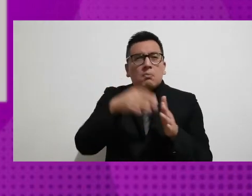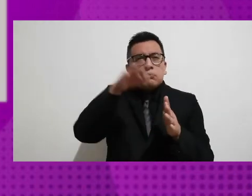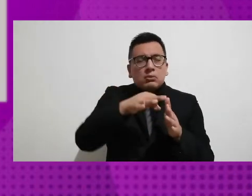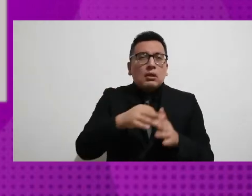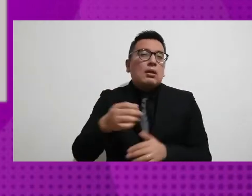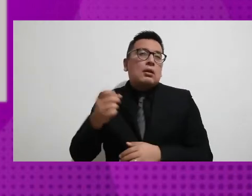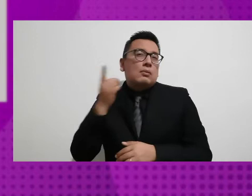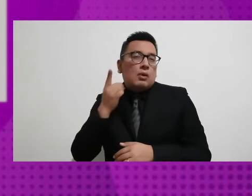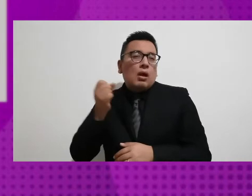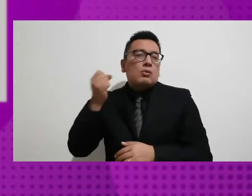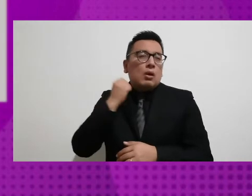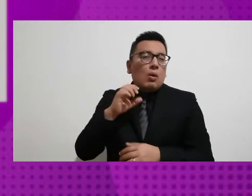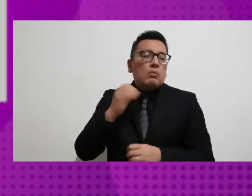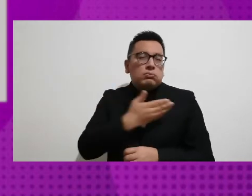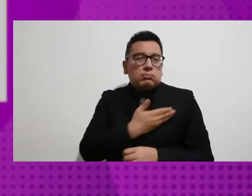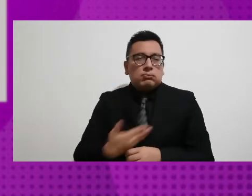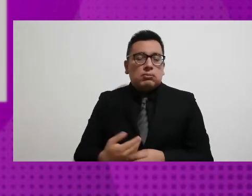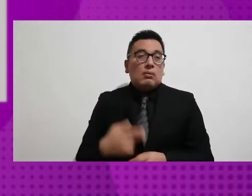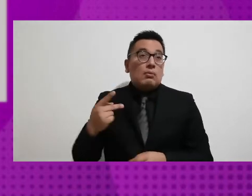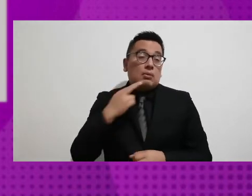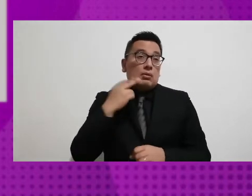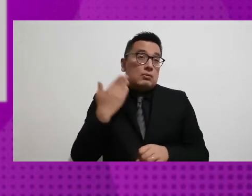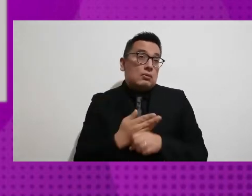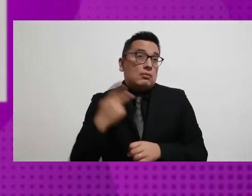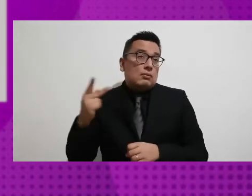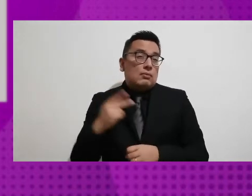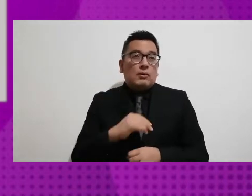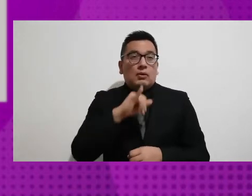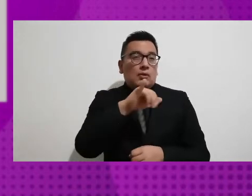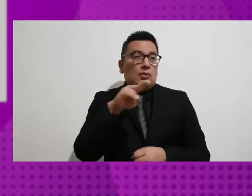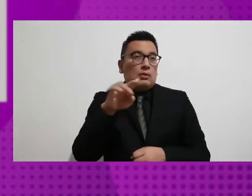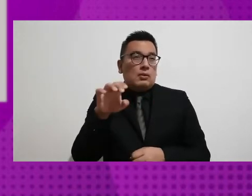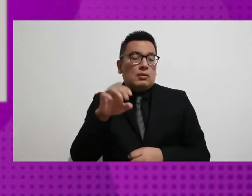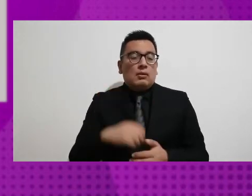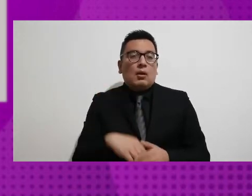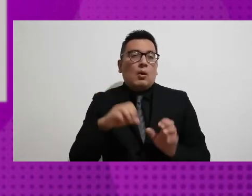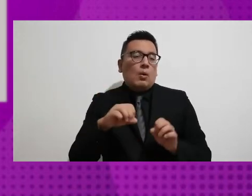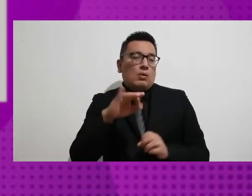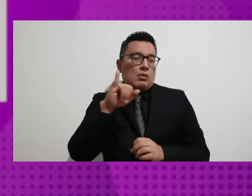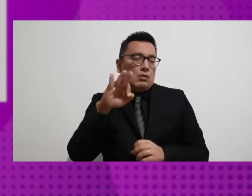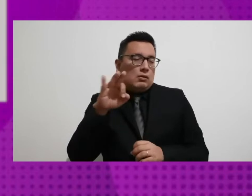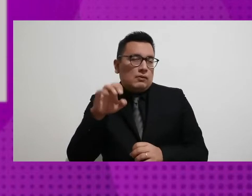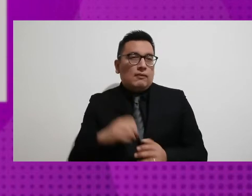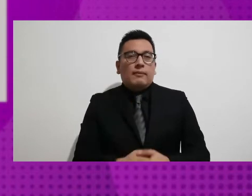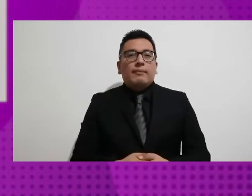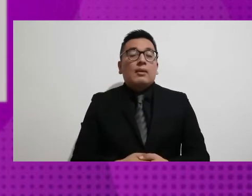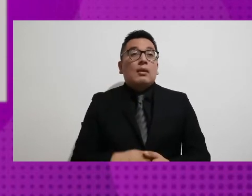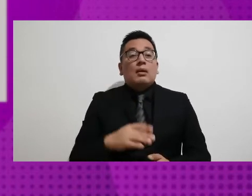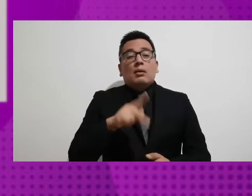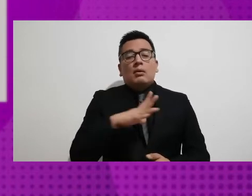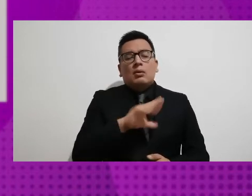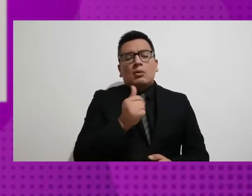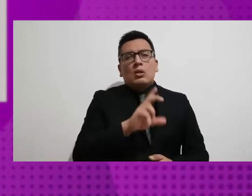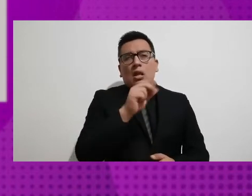senadurías y diputaciones federales, que tenía a su cargo, obviamente, el Instituto Federal Electoral, y 32